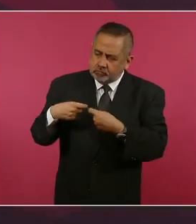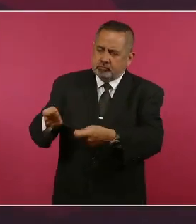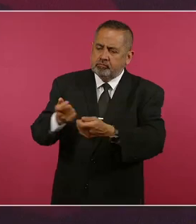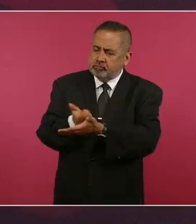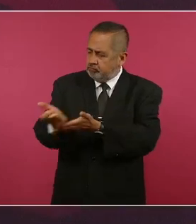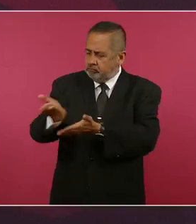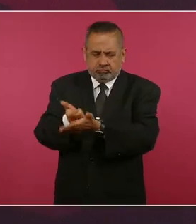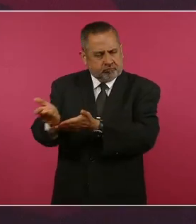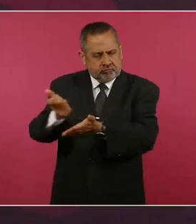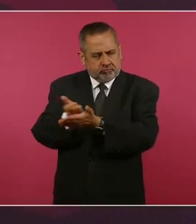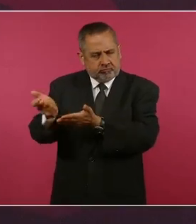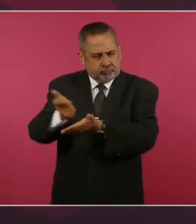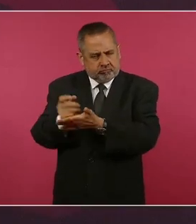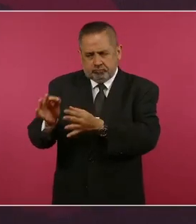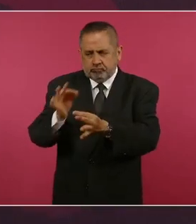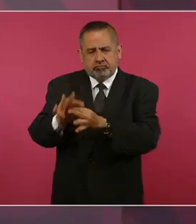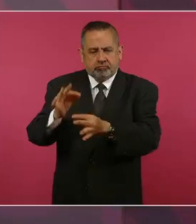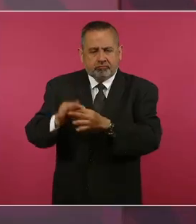enderezar,